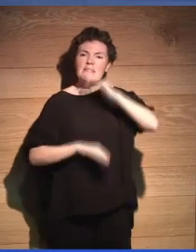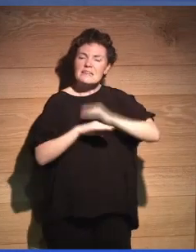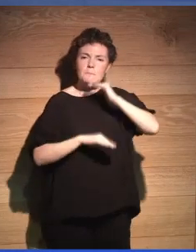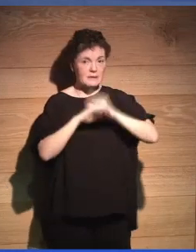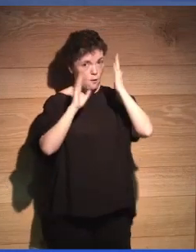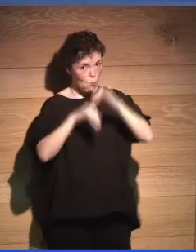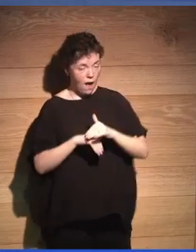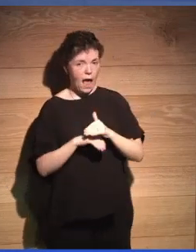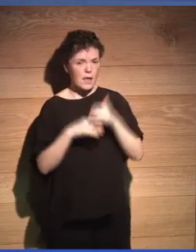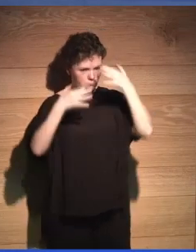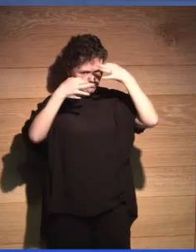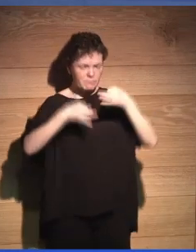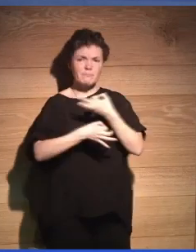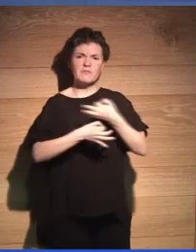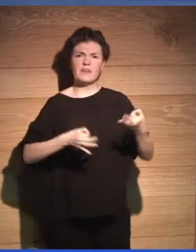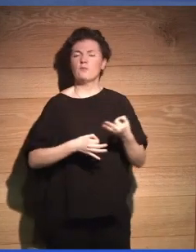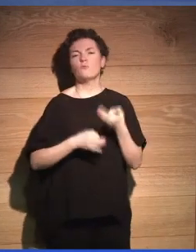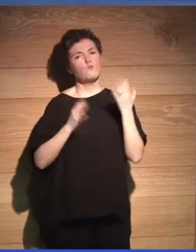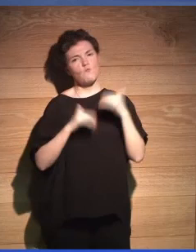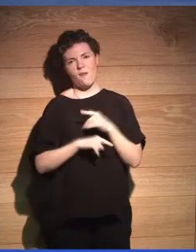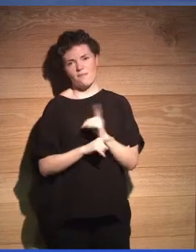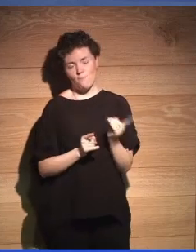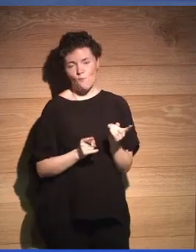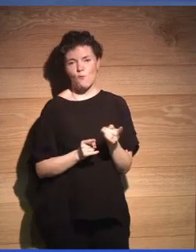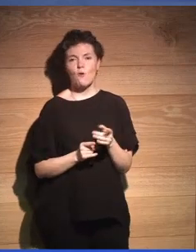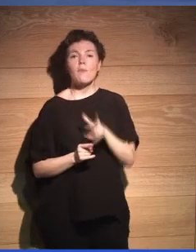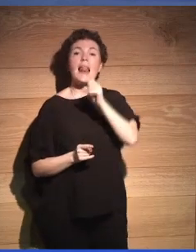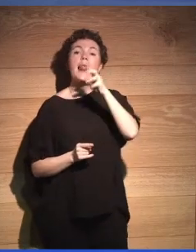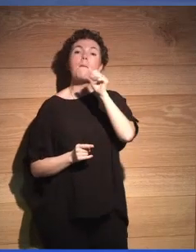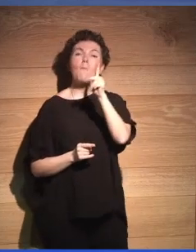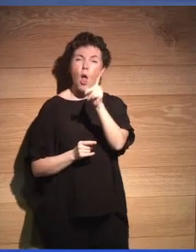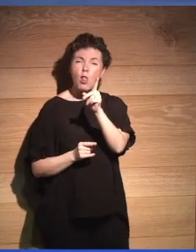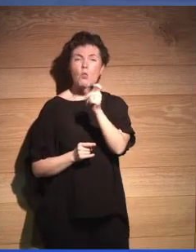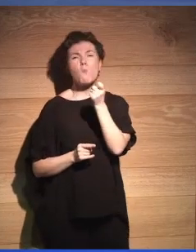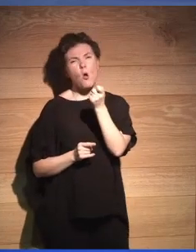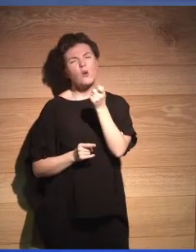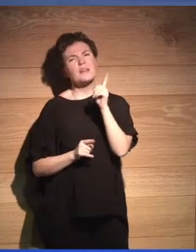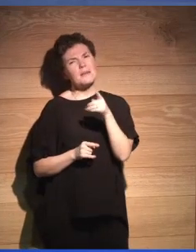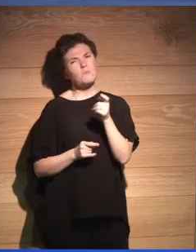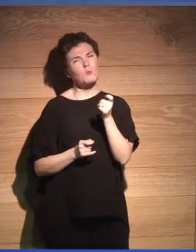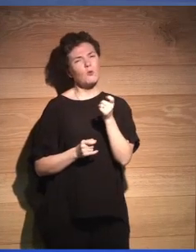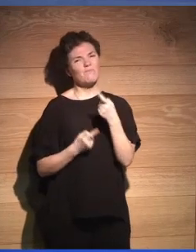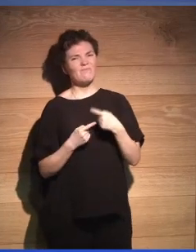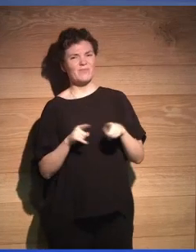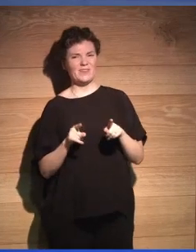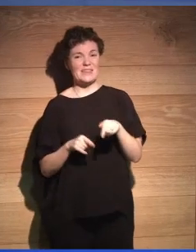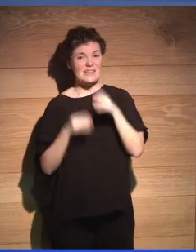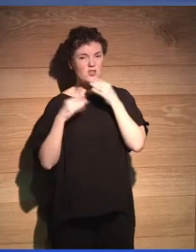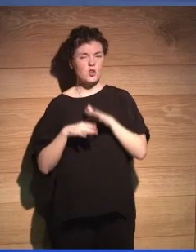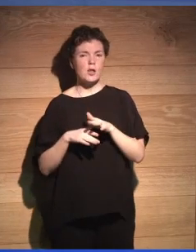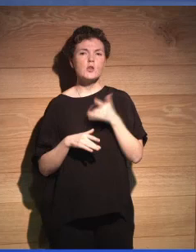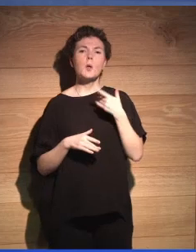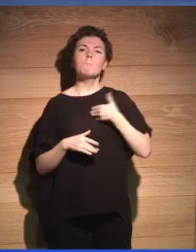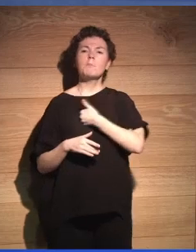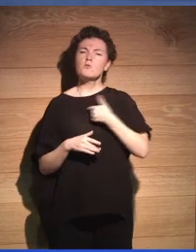disciplina y de rigor ideológico. Y Leopold Kulchar es un poco un capítulo aparte en esta historia. Es un personaje